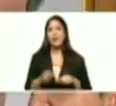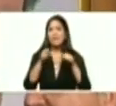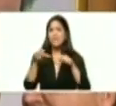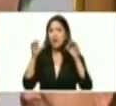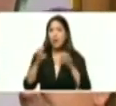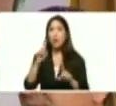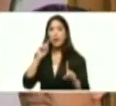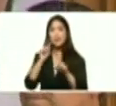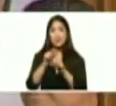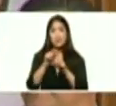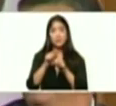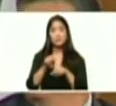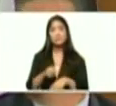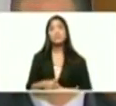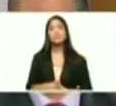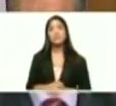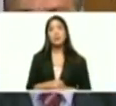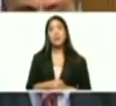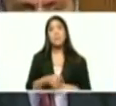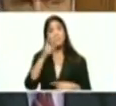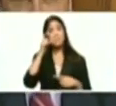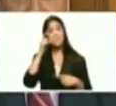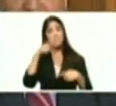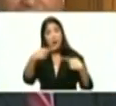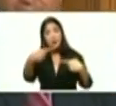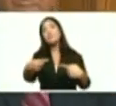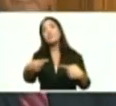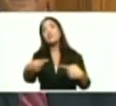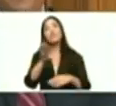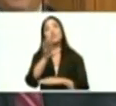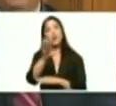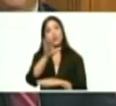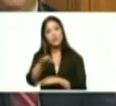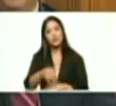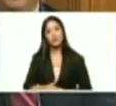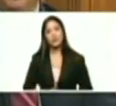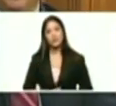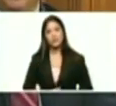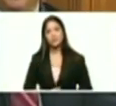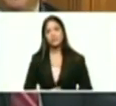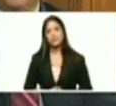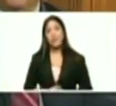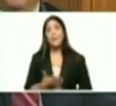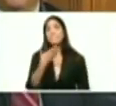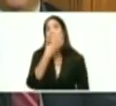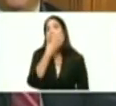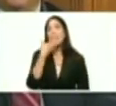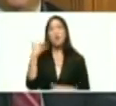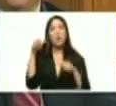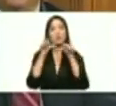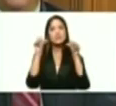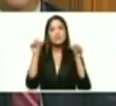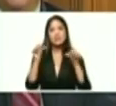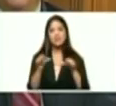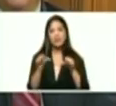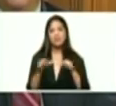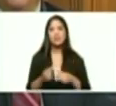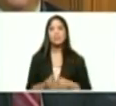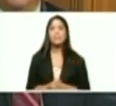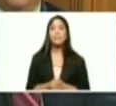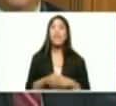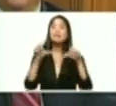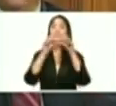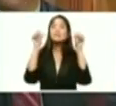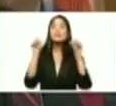como meta, para su generación, y para las generaciones futuras, el mejor sistema, o dice el Bolívar, el